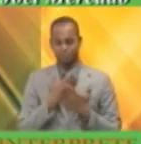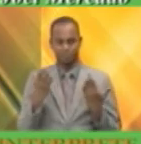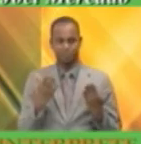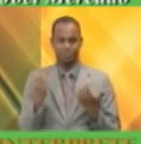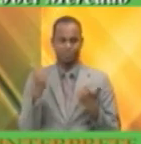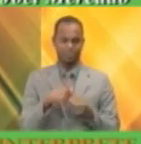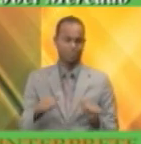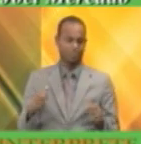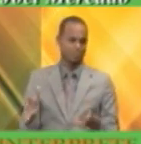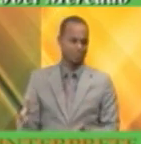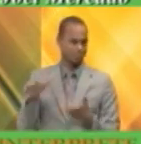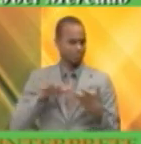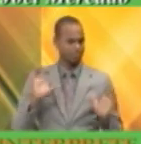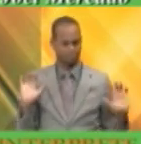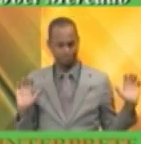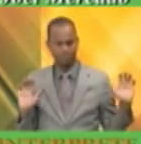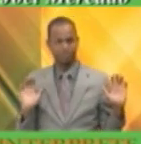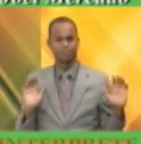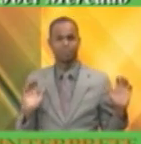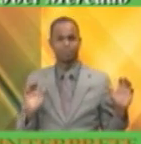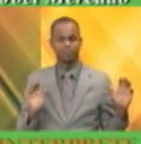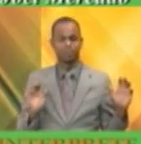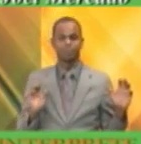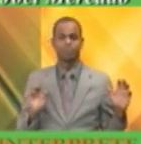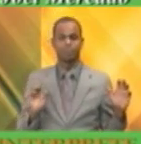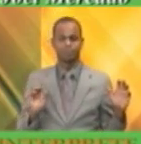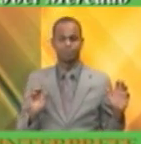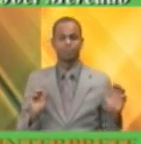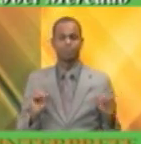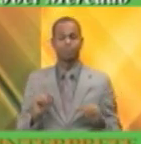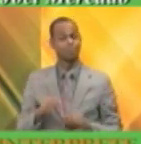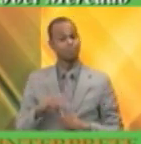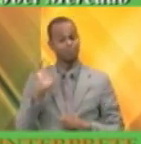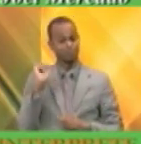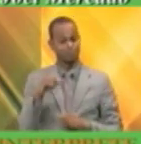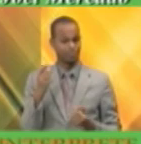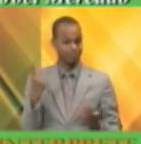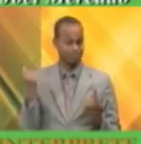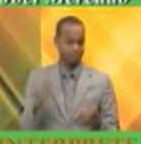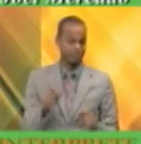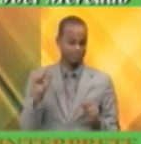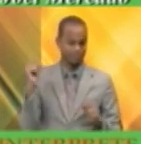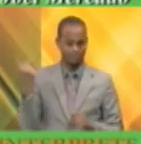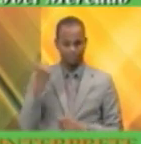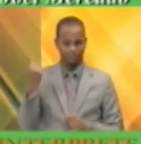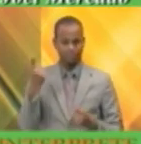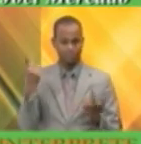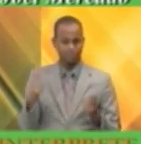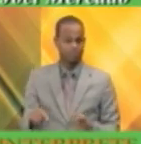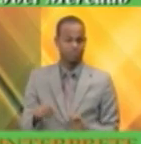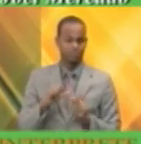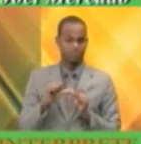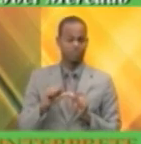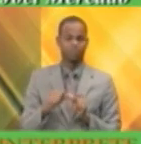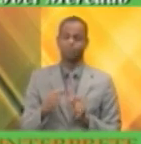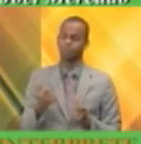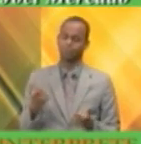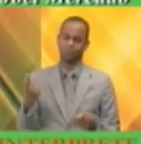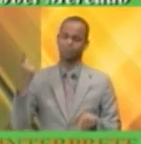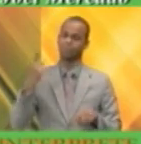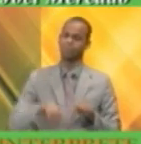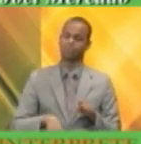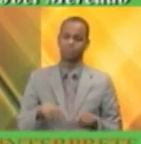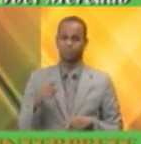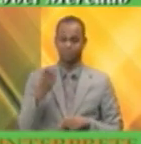cualquiera nos regala un banco. ¿Tiene? Hay que hacer lo que sea. Eso no puede pasar todo el tiempo. Eso es lo que usted